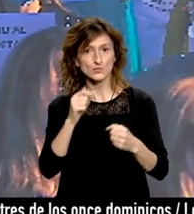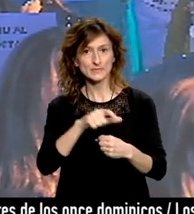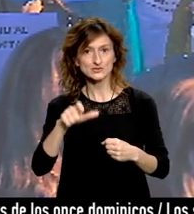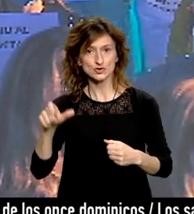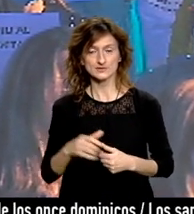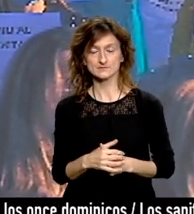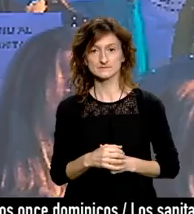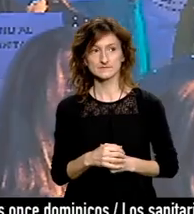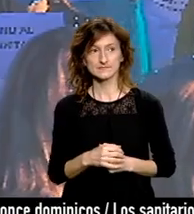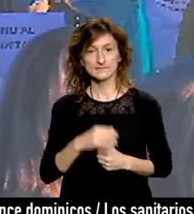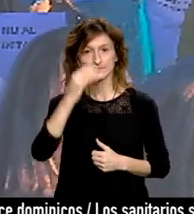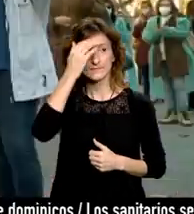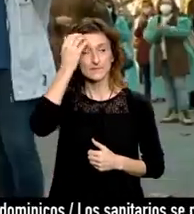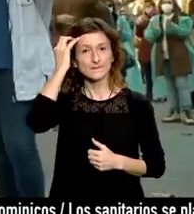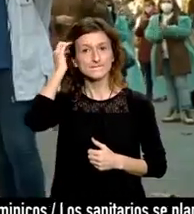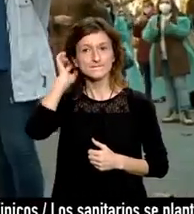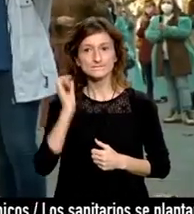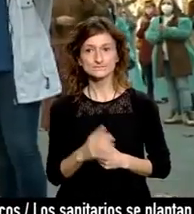de las personas.